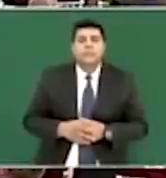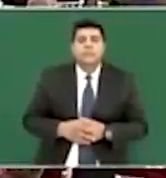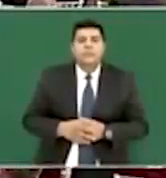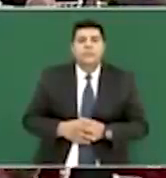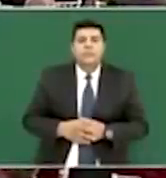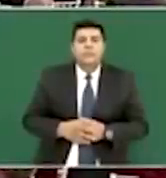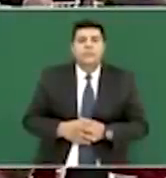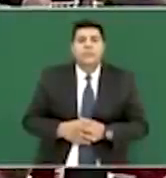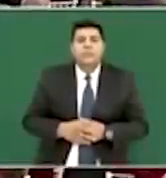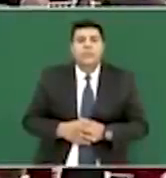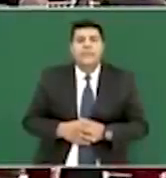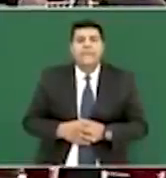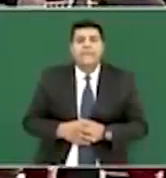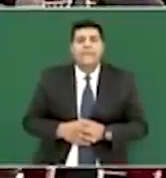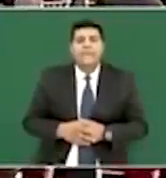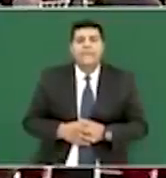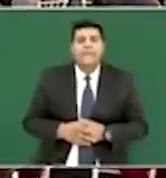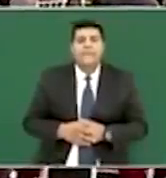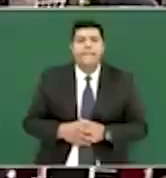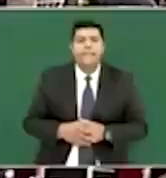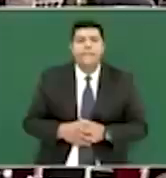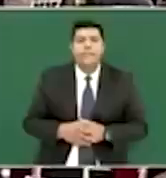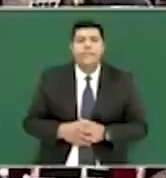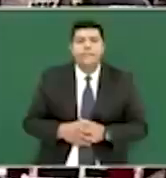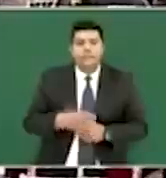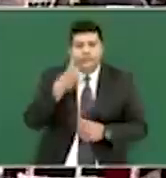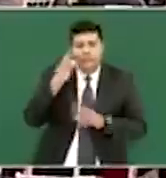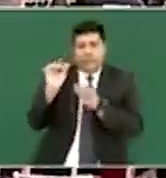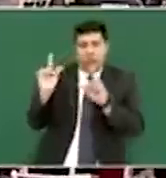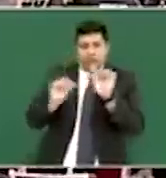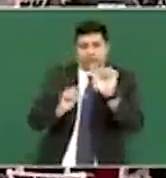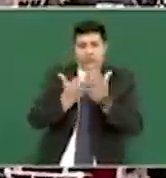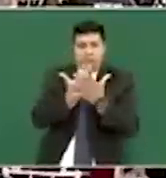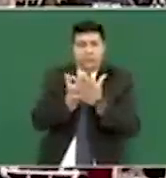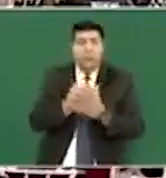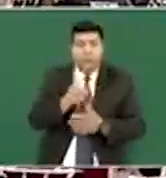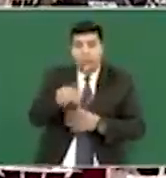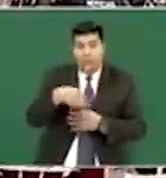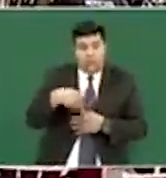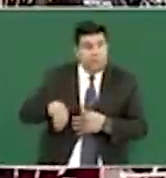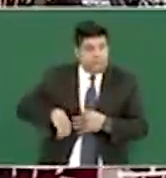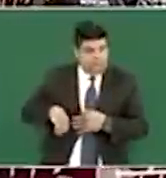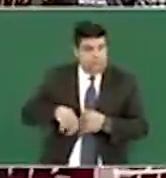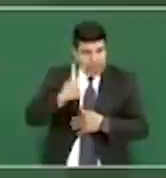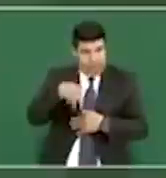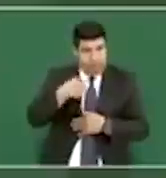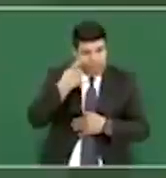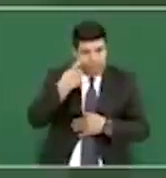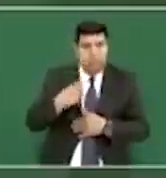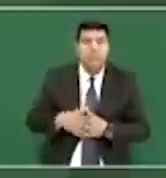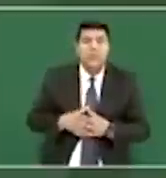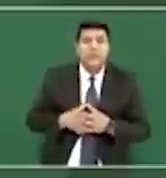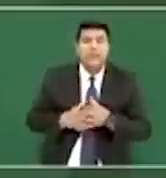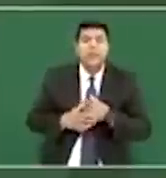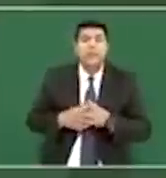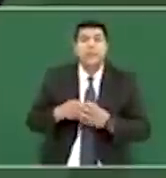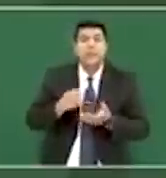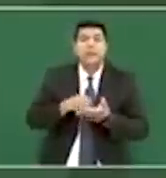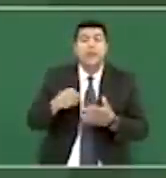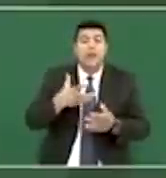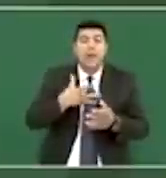Sí. Al menos… Ahora lo vemos, porque sí es interesante, o sea, cómo se concentran